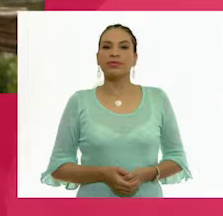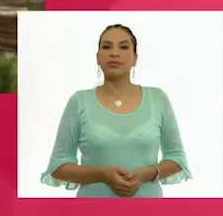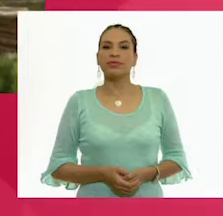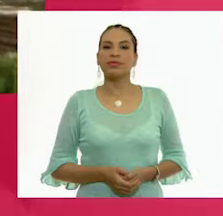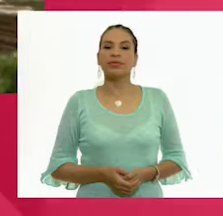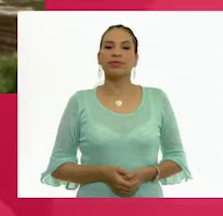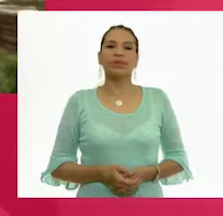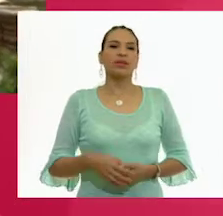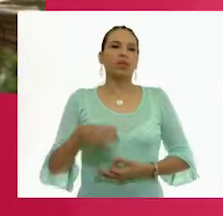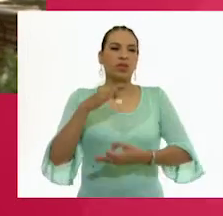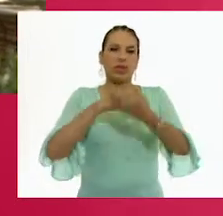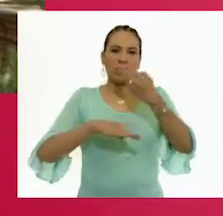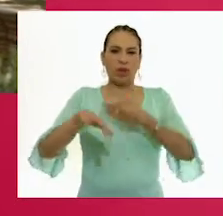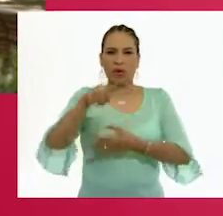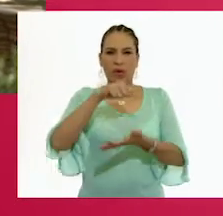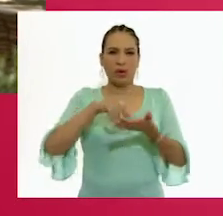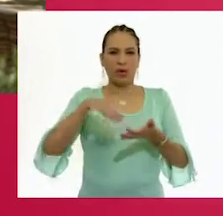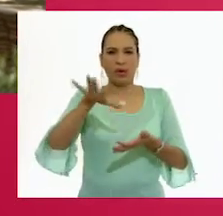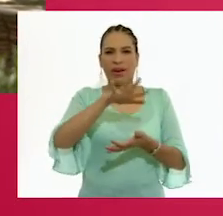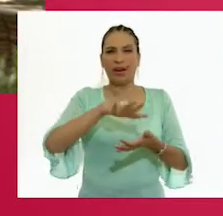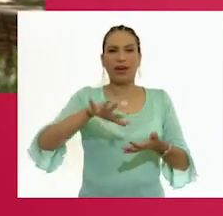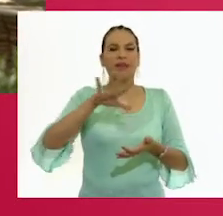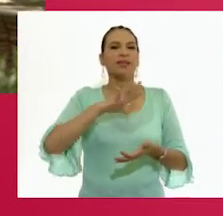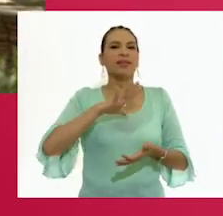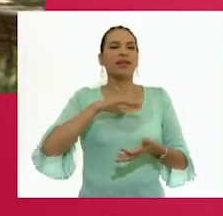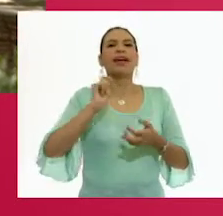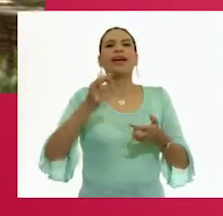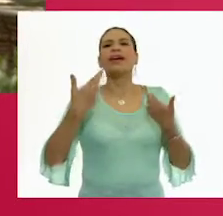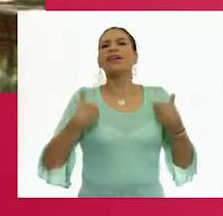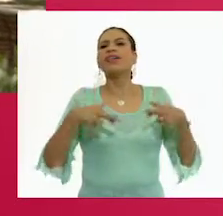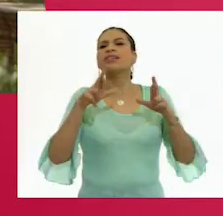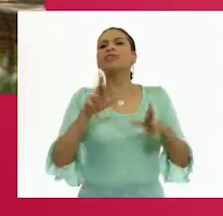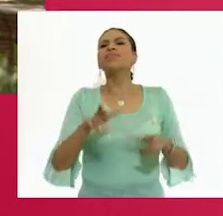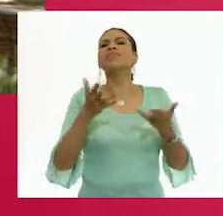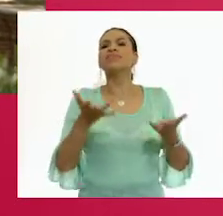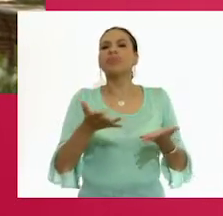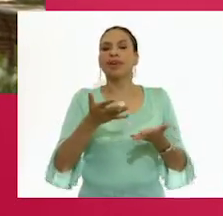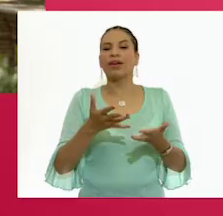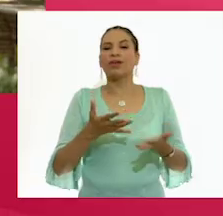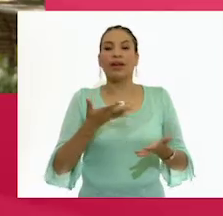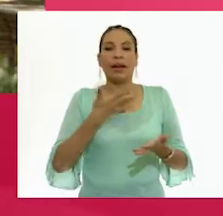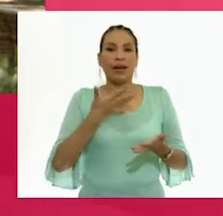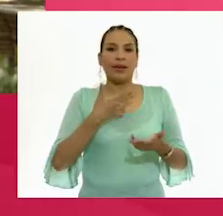Claro, toda esta parte aquí, todas estas propiedades que representaban o están en